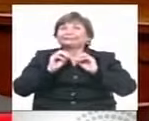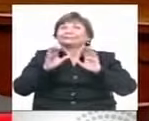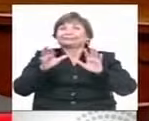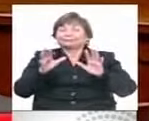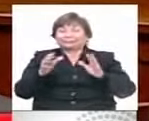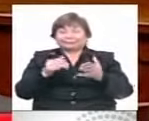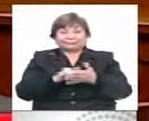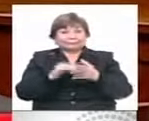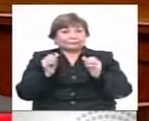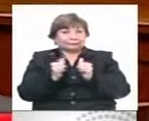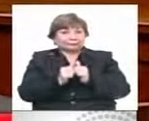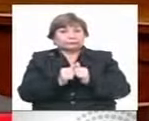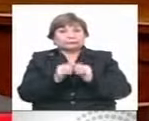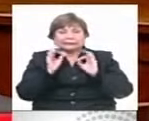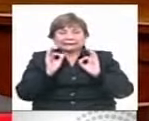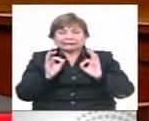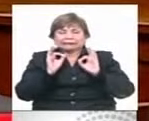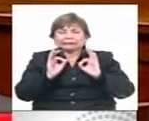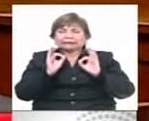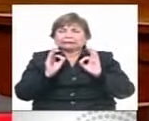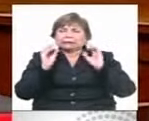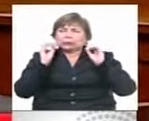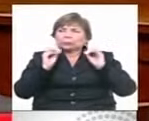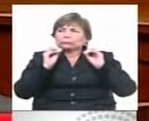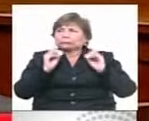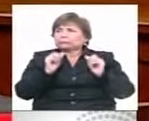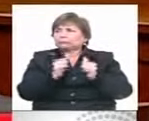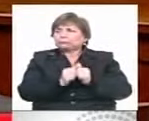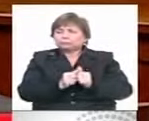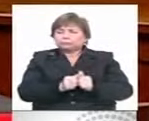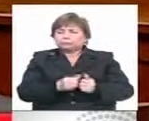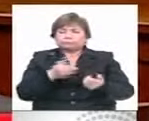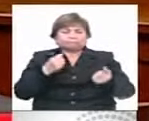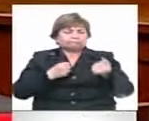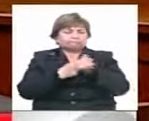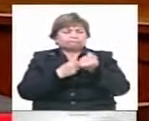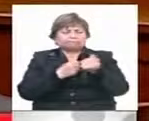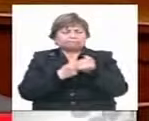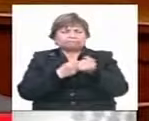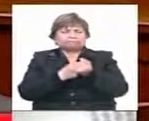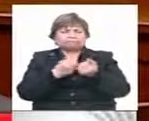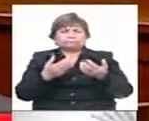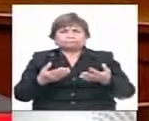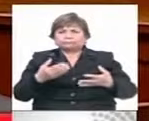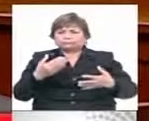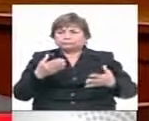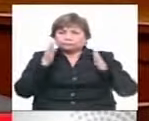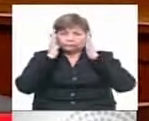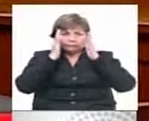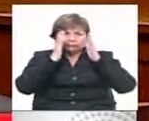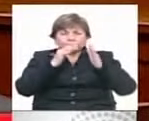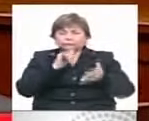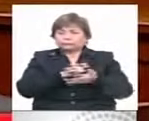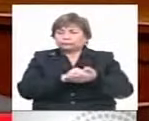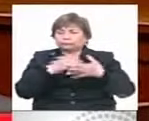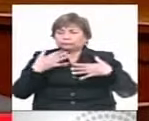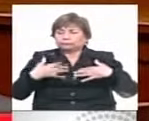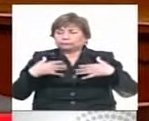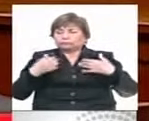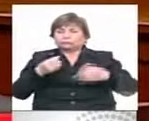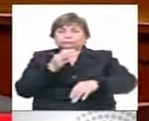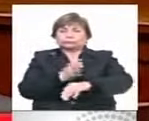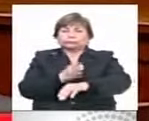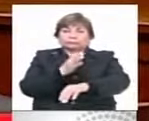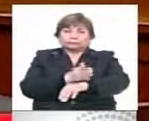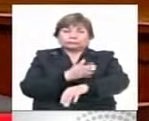comunitaria, detectar oportunamente los casos, fortalecer la capacidad de atención en los servicios de salud, mejorar